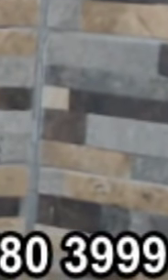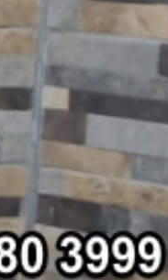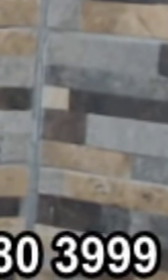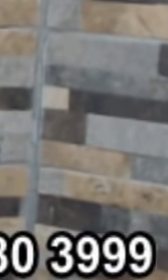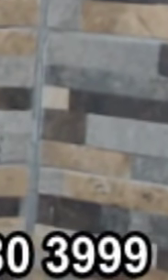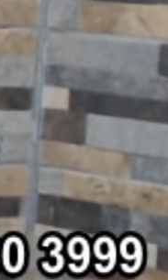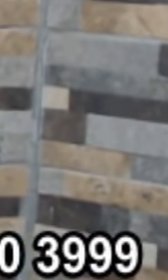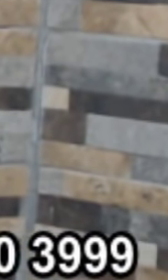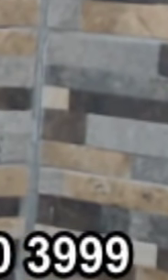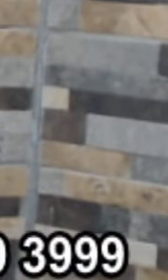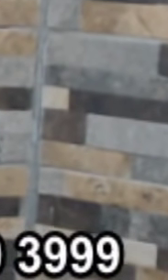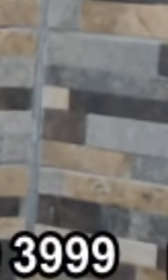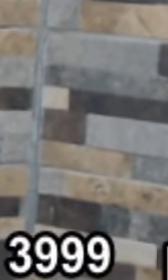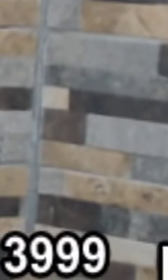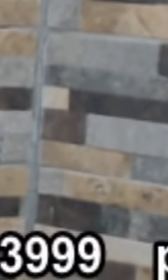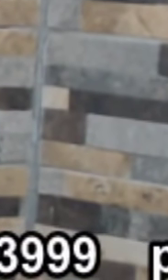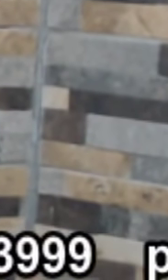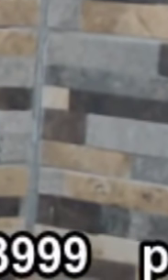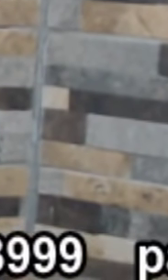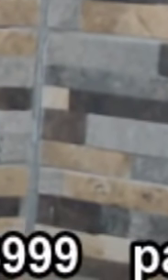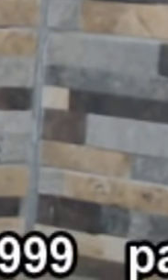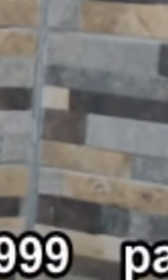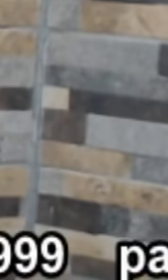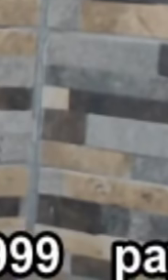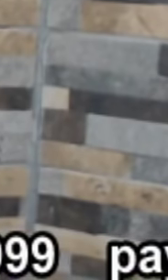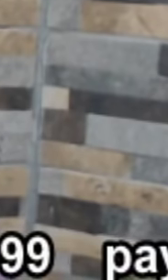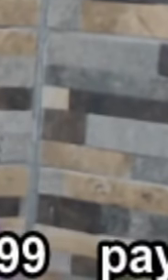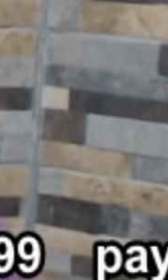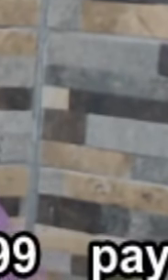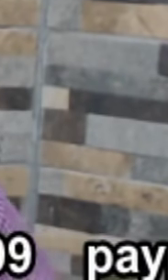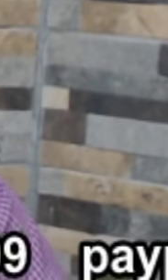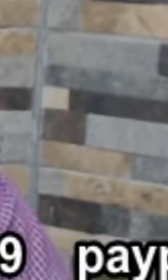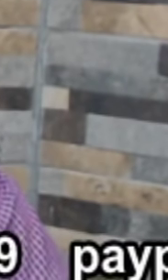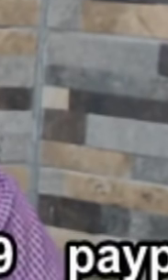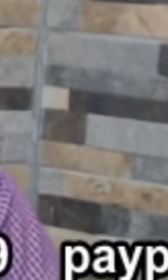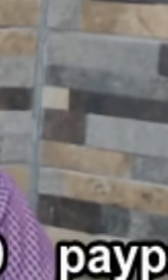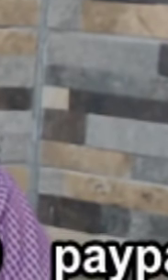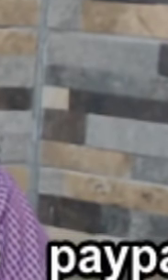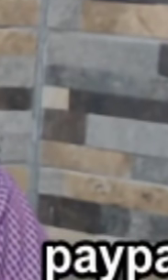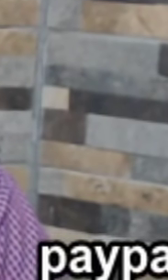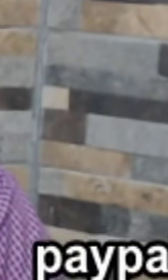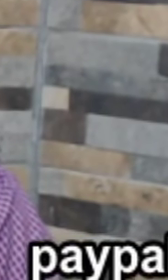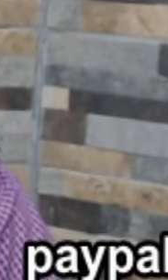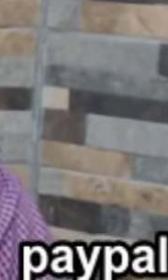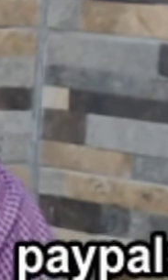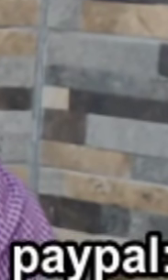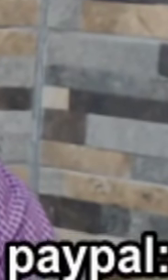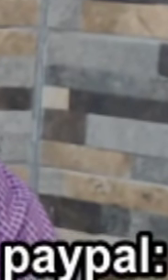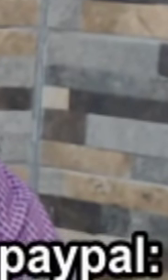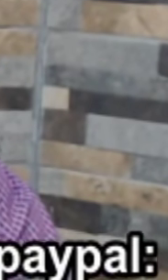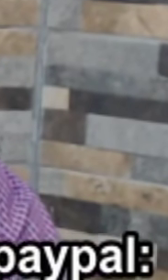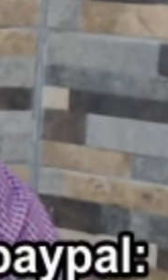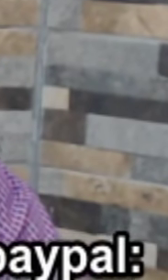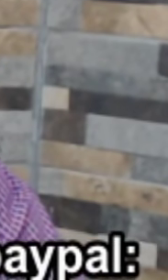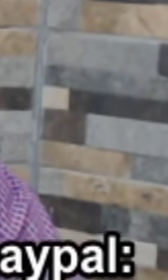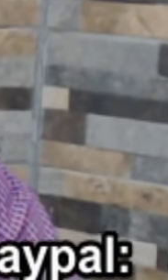54, su canal, con su amigo Albino Córdoba. Nos vemos en la próxima. Órale, pues. Nos vemos.